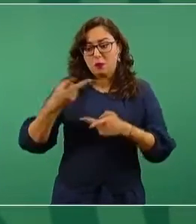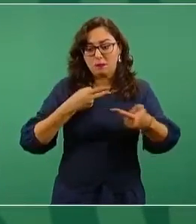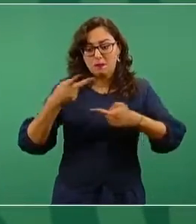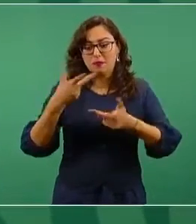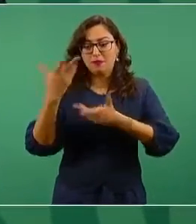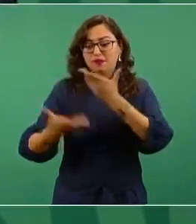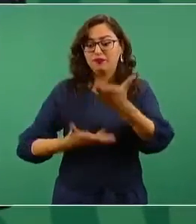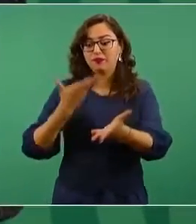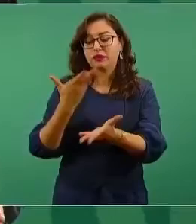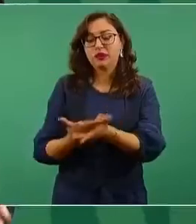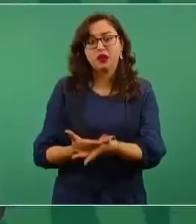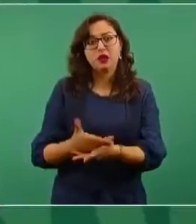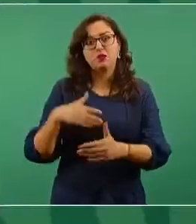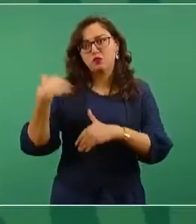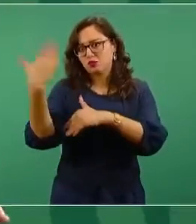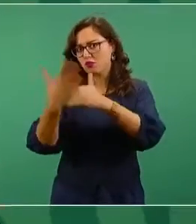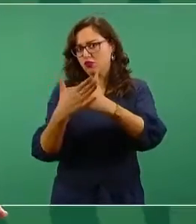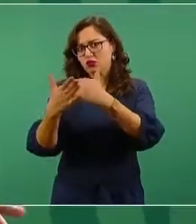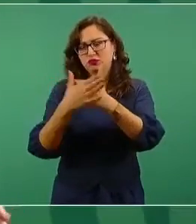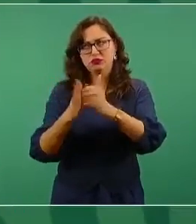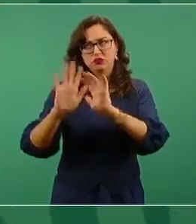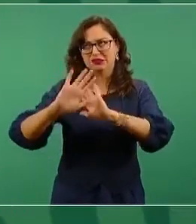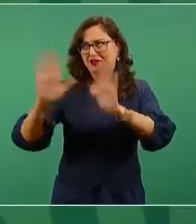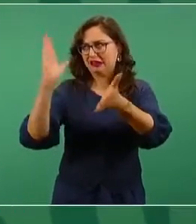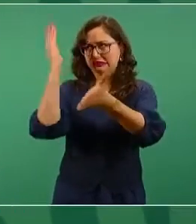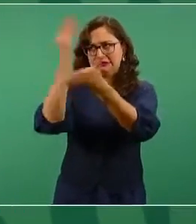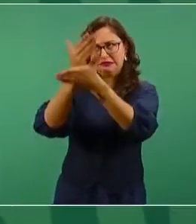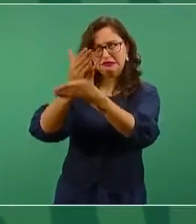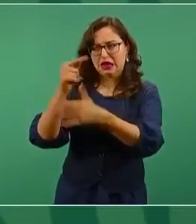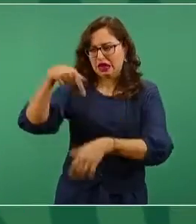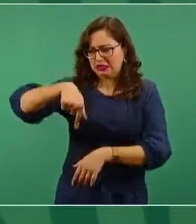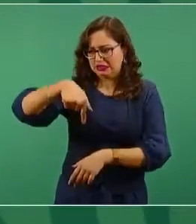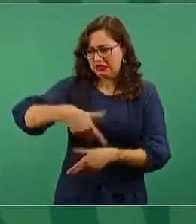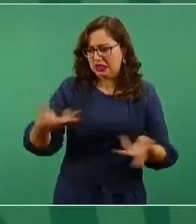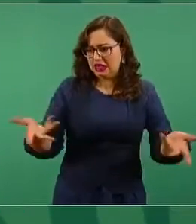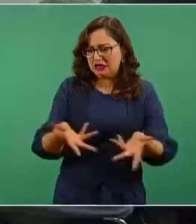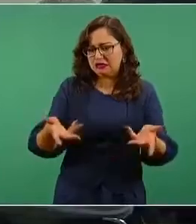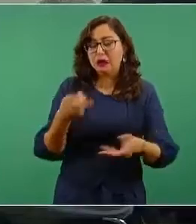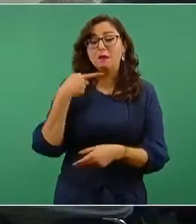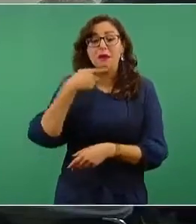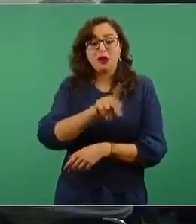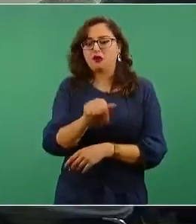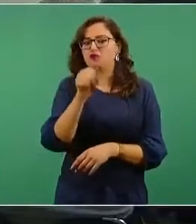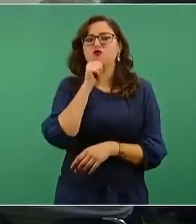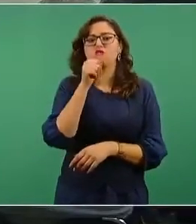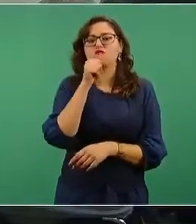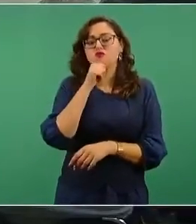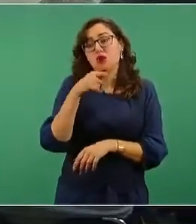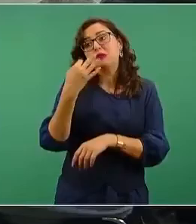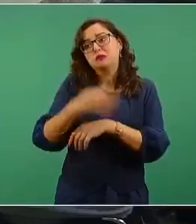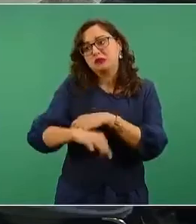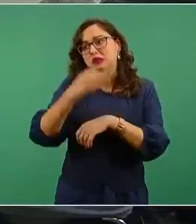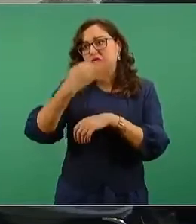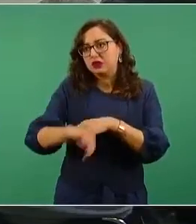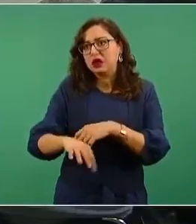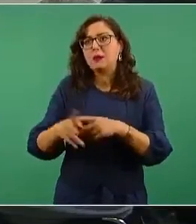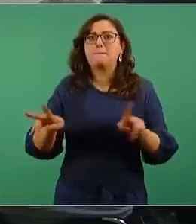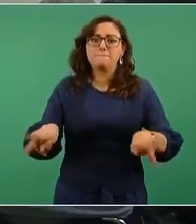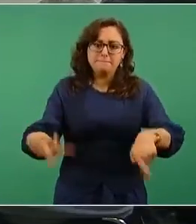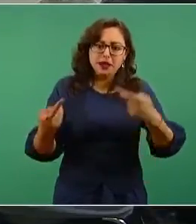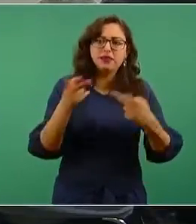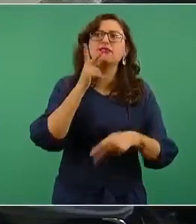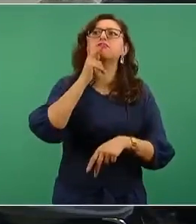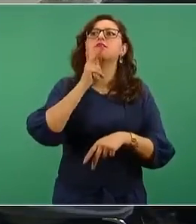logramos, PMI es una empresa que se dedica a la venta de crudo y a la compra de gasolinas,